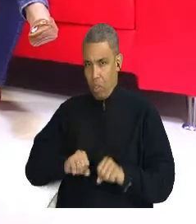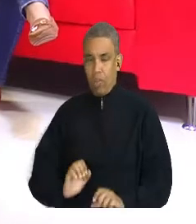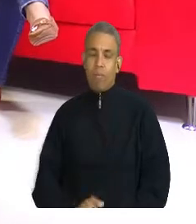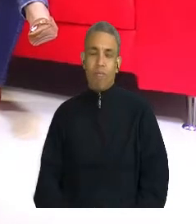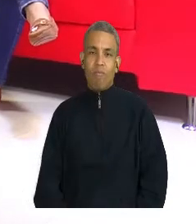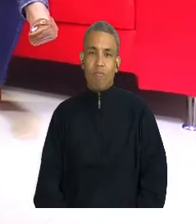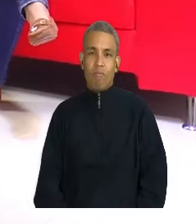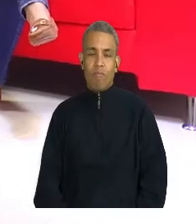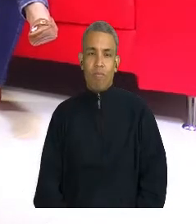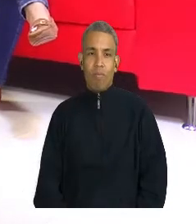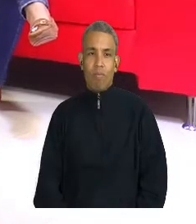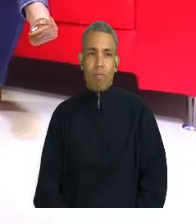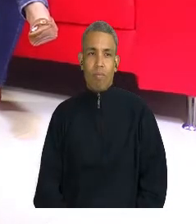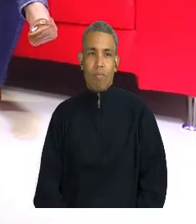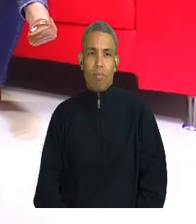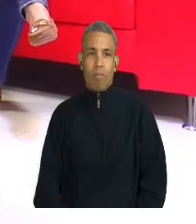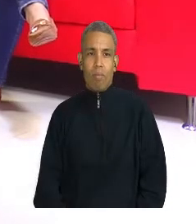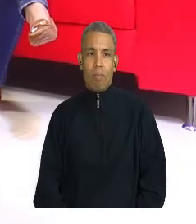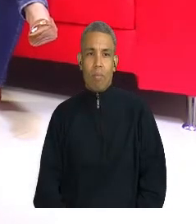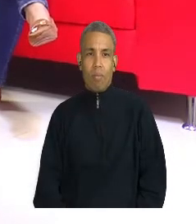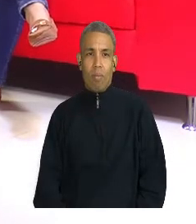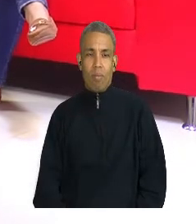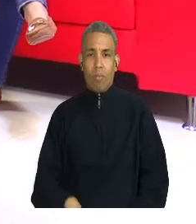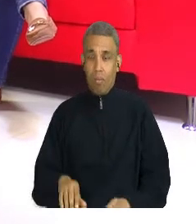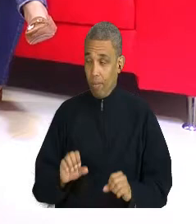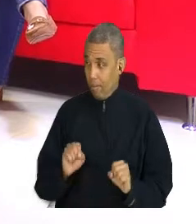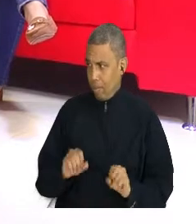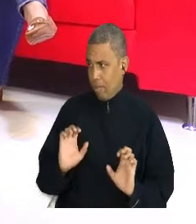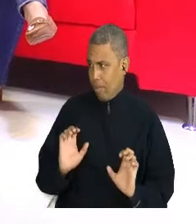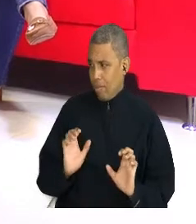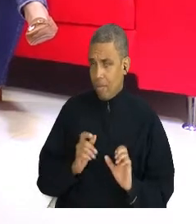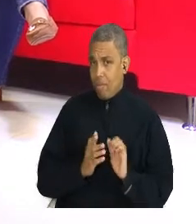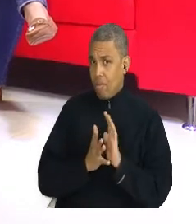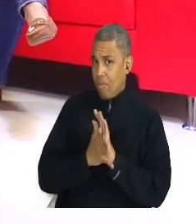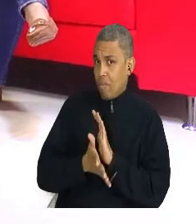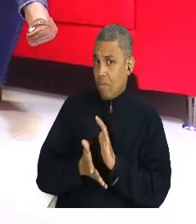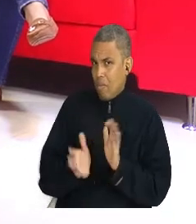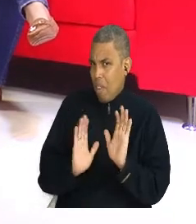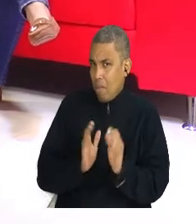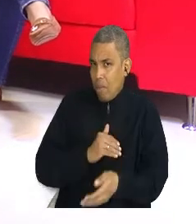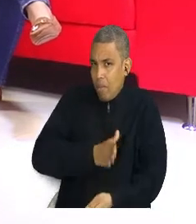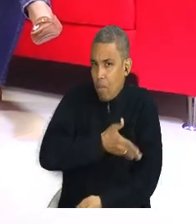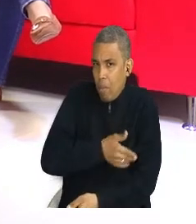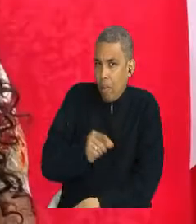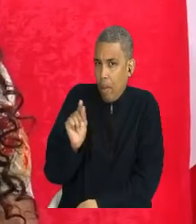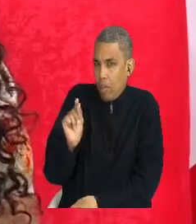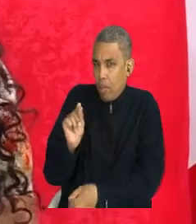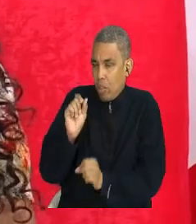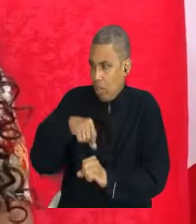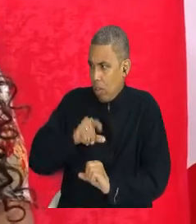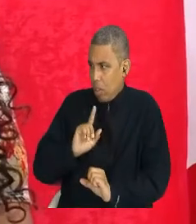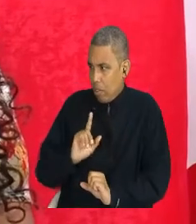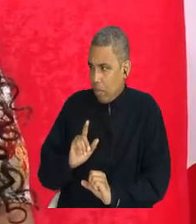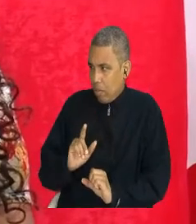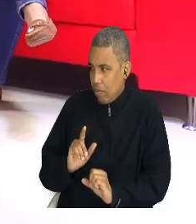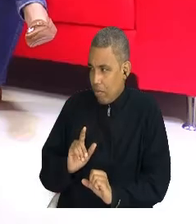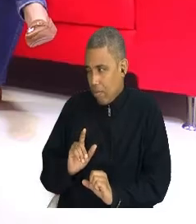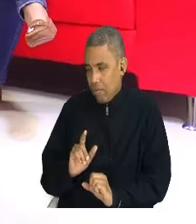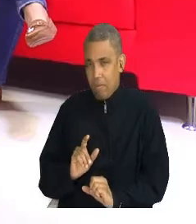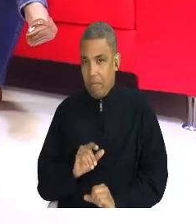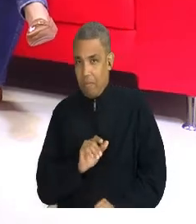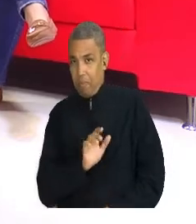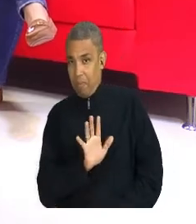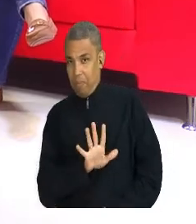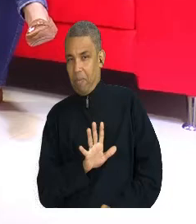muy bien, ven, pero ¿nos puedes regalar un pedacito? No lo has lanzado ni nada, pero un pedacito como para imaginarle la canción. El coro.